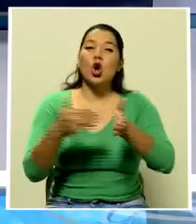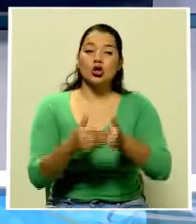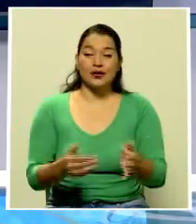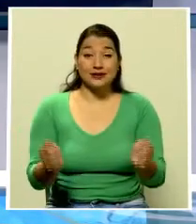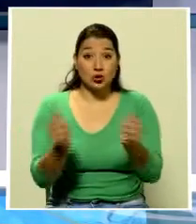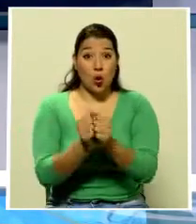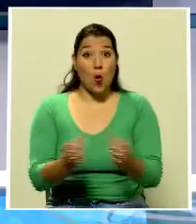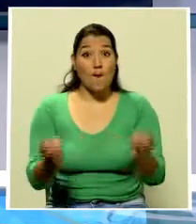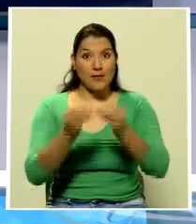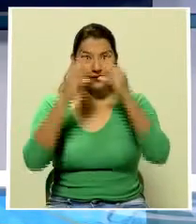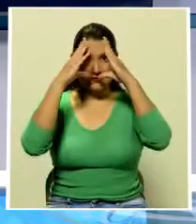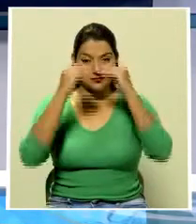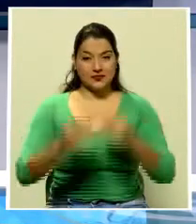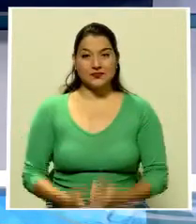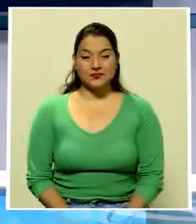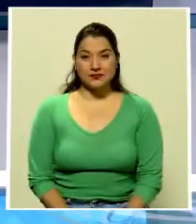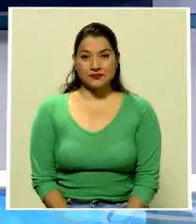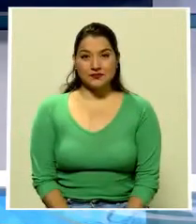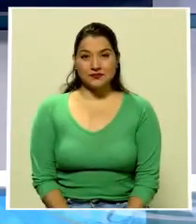regresamos con más información.